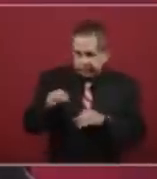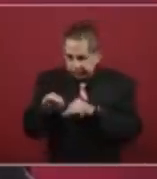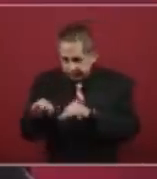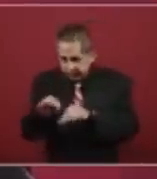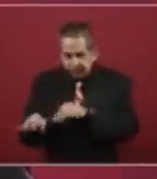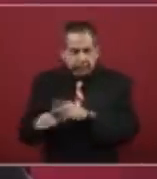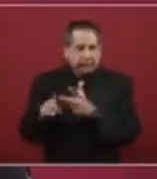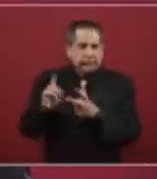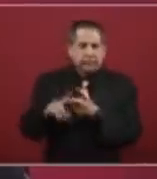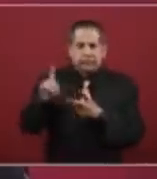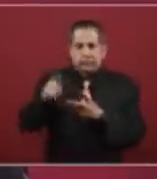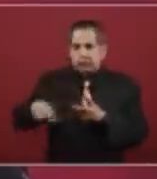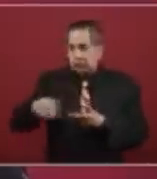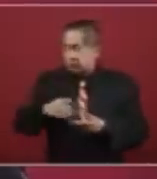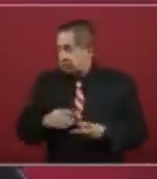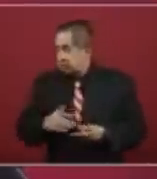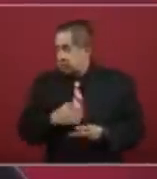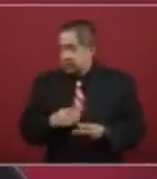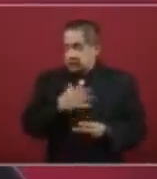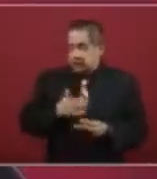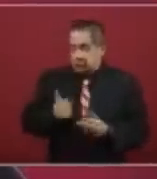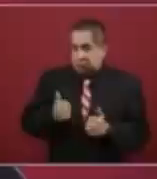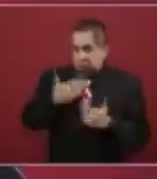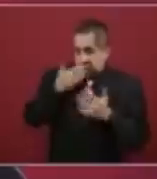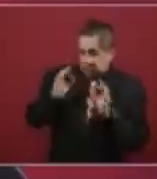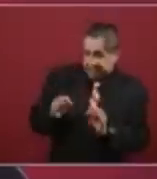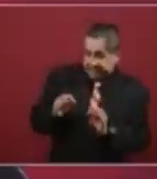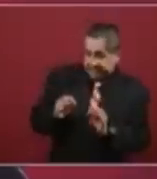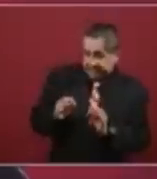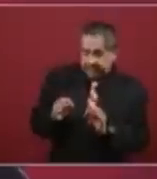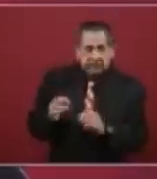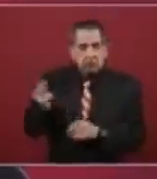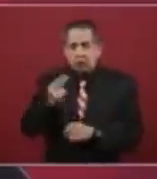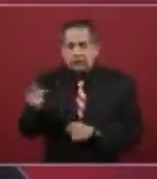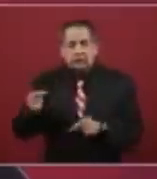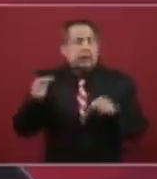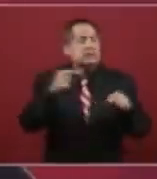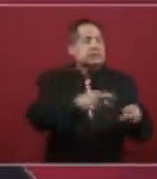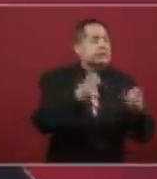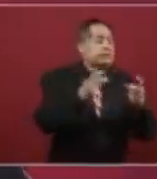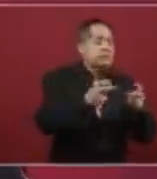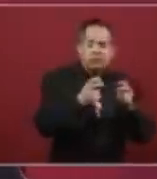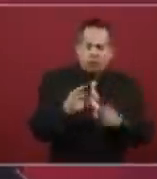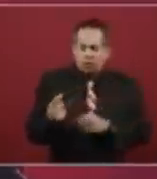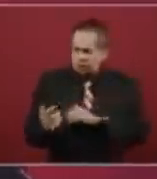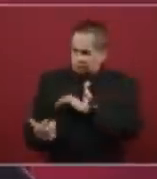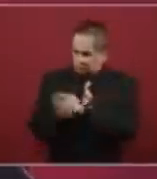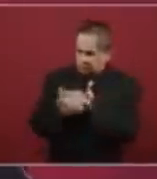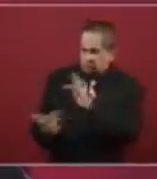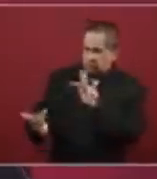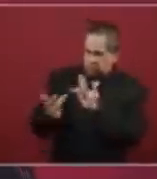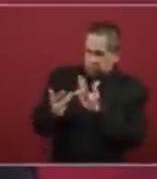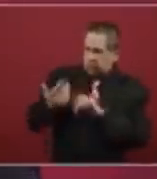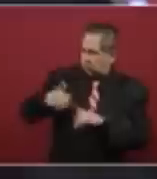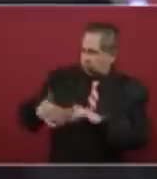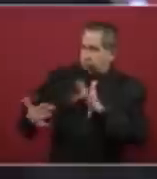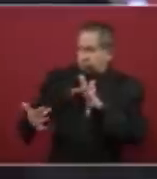haya bienestar, que no tenga necesidad de dedicarse a esta actividad, que acuda, que nos busque,